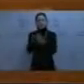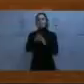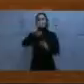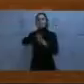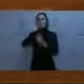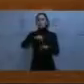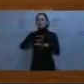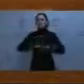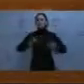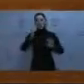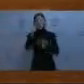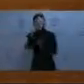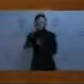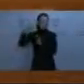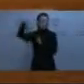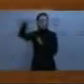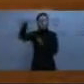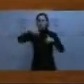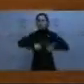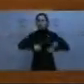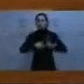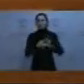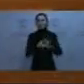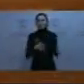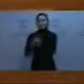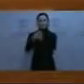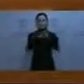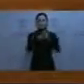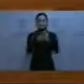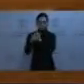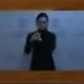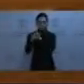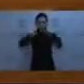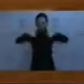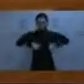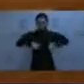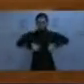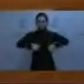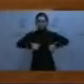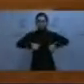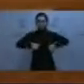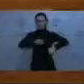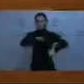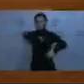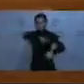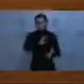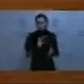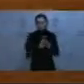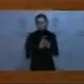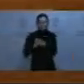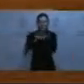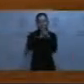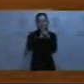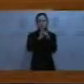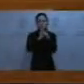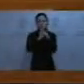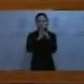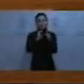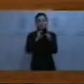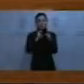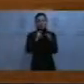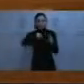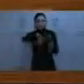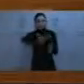una iniciativa que hoy nos une a todos. Y cuando digo hoy nos une a todos, y desde luego nosotros lo